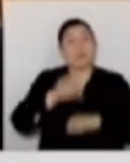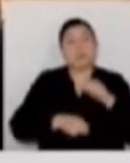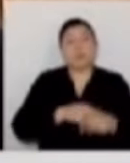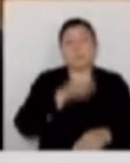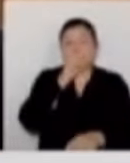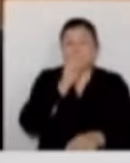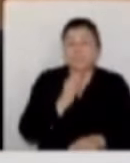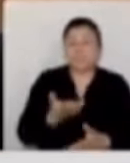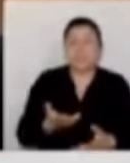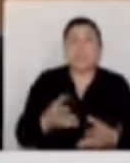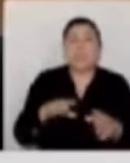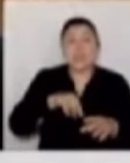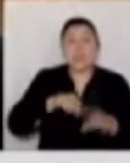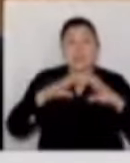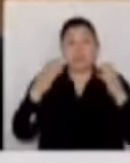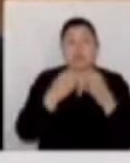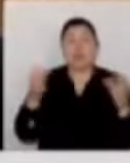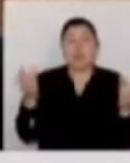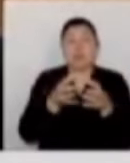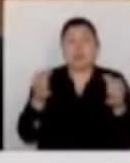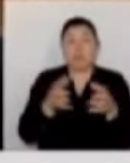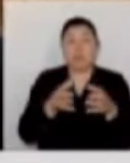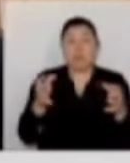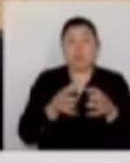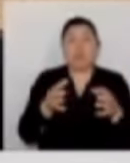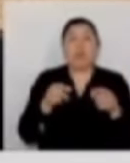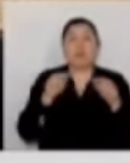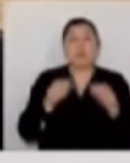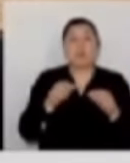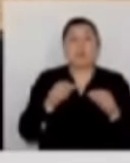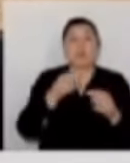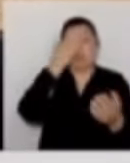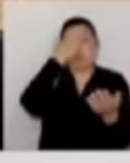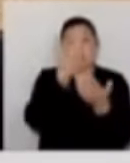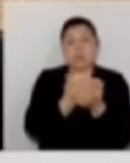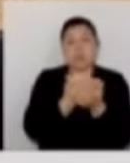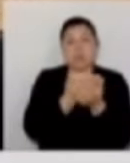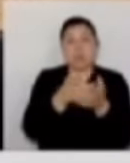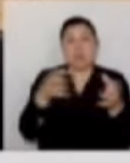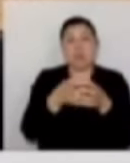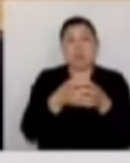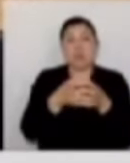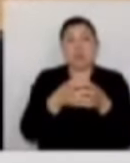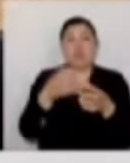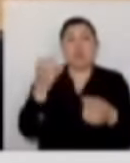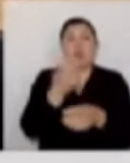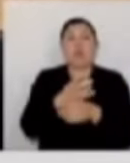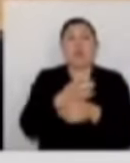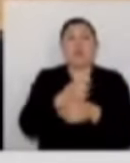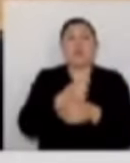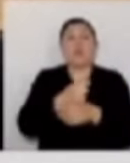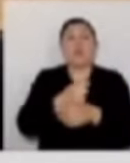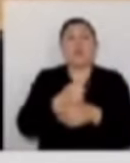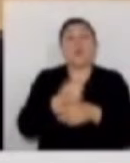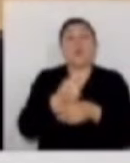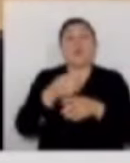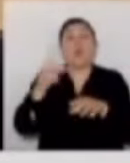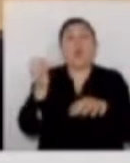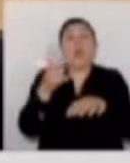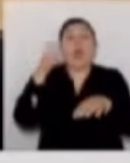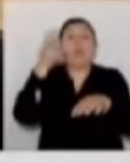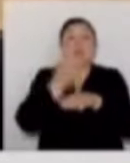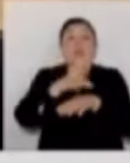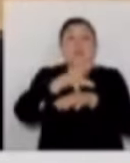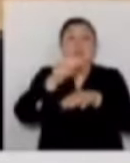conocer hechos de violencia hemos estado enfrentando las bandas de chuteros que se dedican a robar vehículos hemos recuperado más de 30